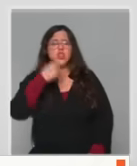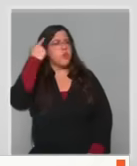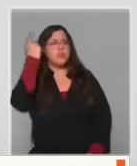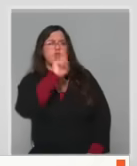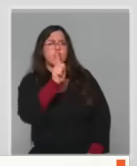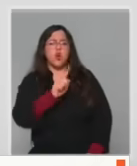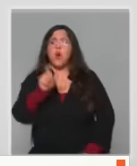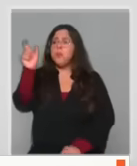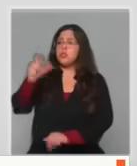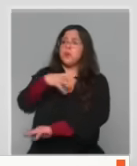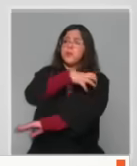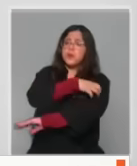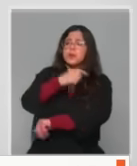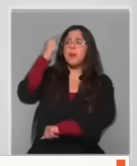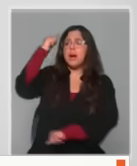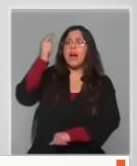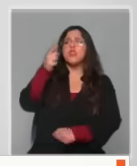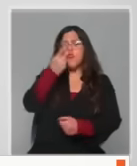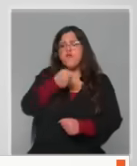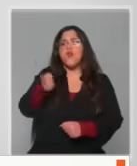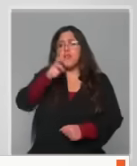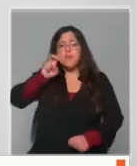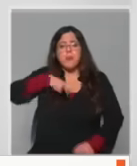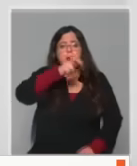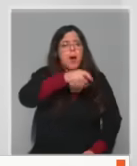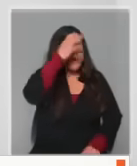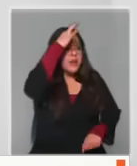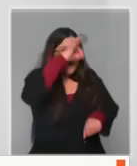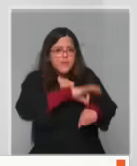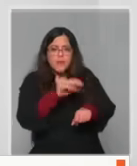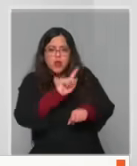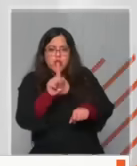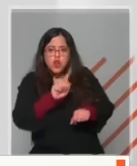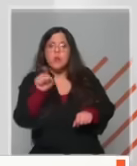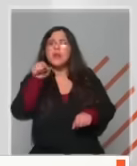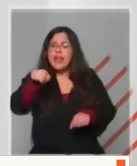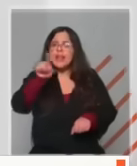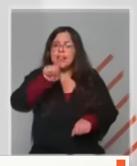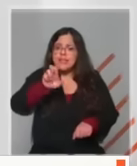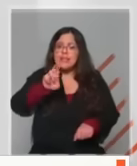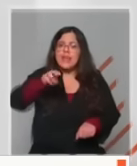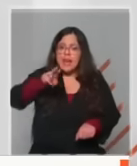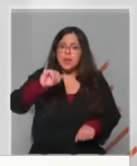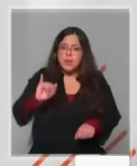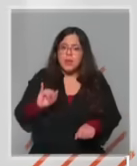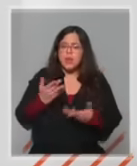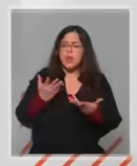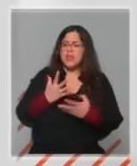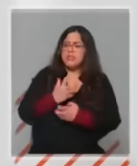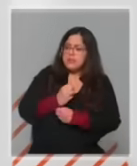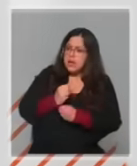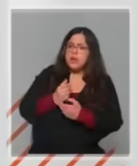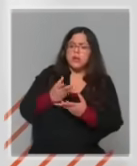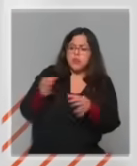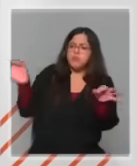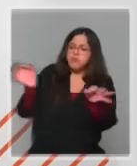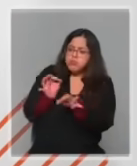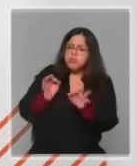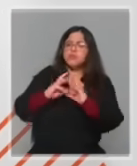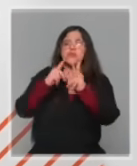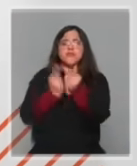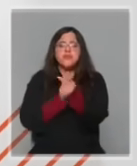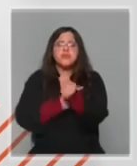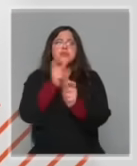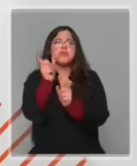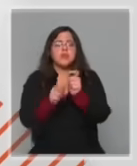estaba subir otra vez pero enfermos no los van a subir porque está la seremi desgarradores relatos por lo que las familias de los jóvenes